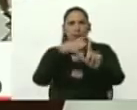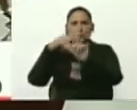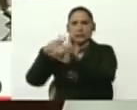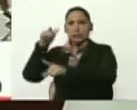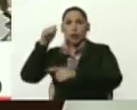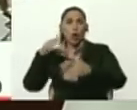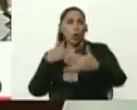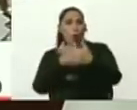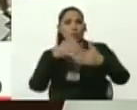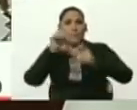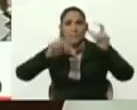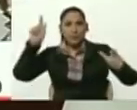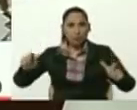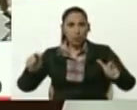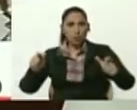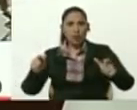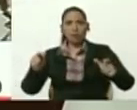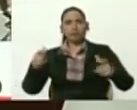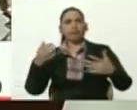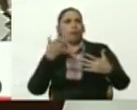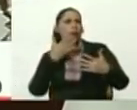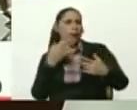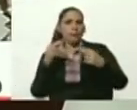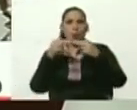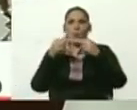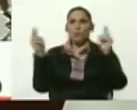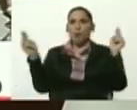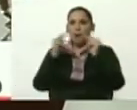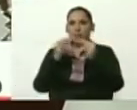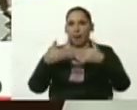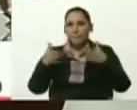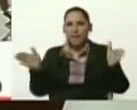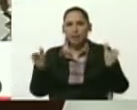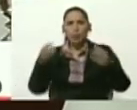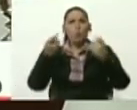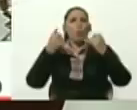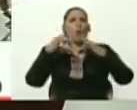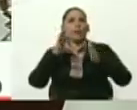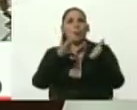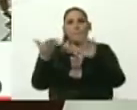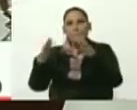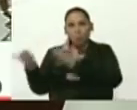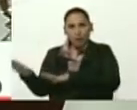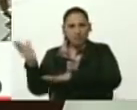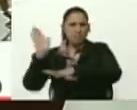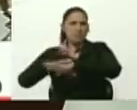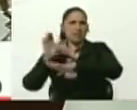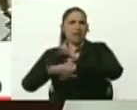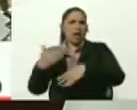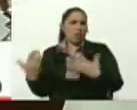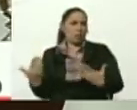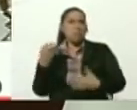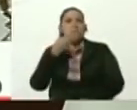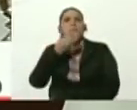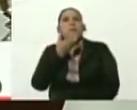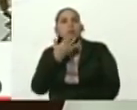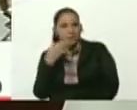eso estuviera abierto, ese puente. ¿Qué hubiera ocurrido? ¿Cuántos muertos hubiese